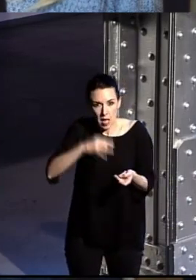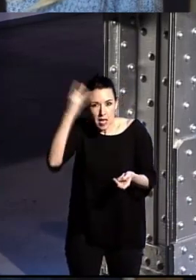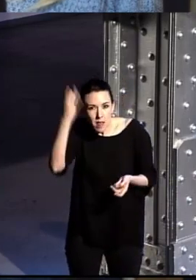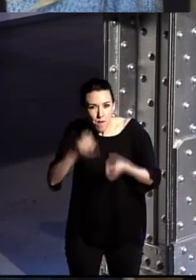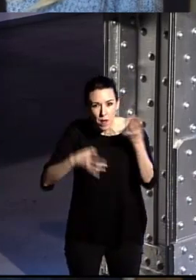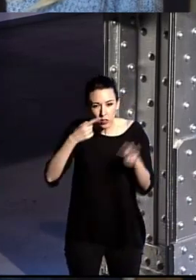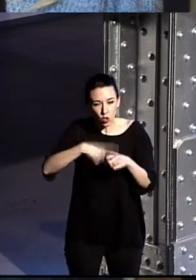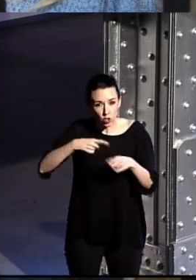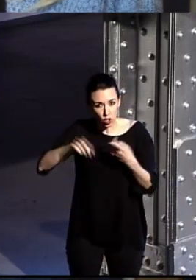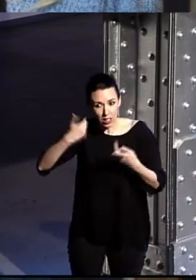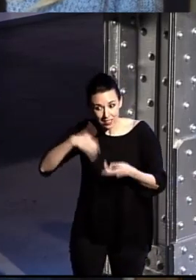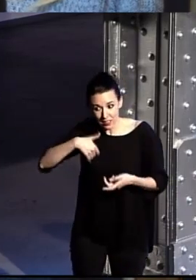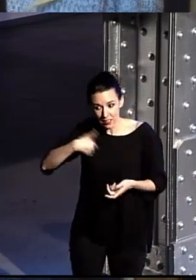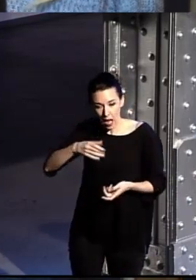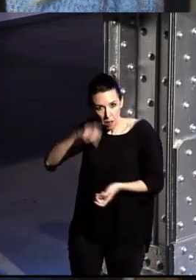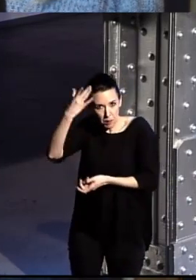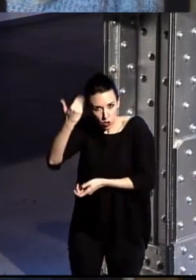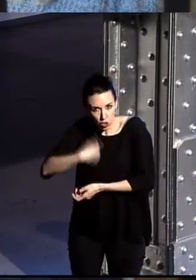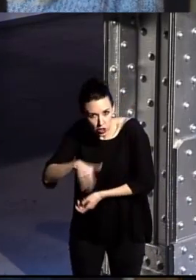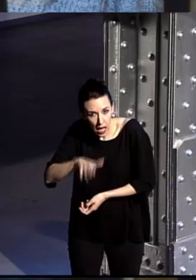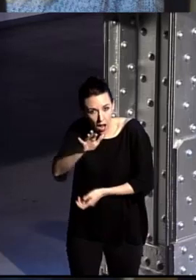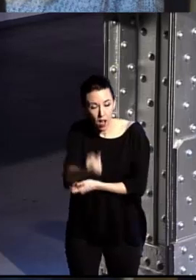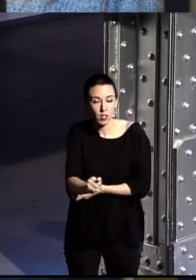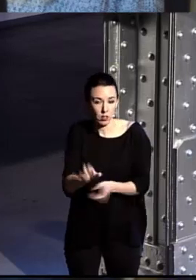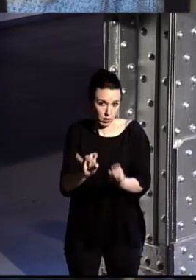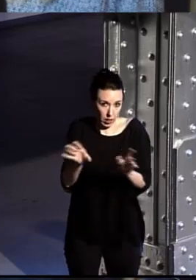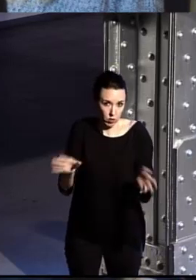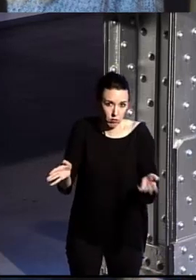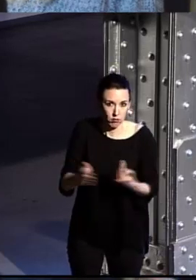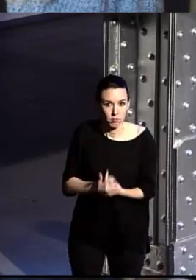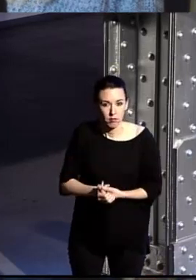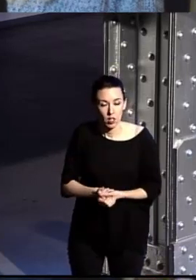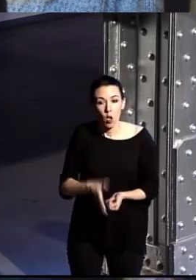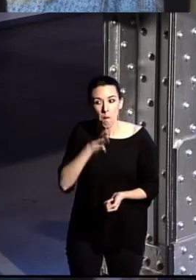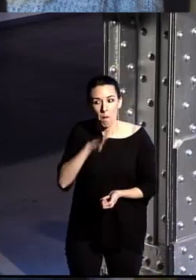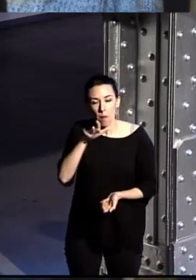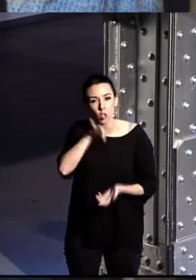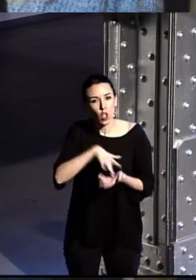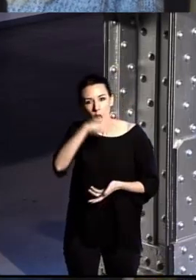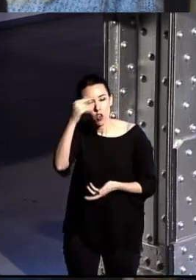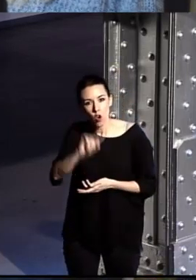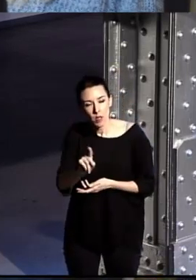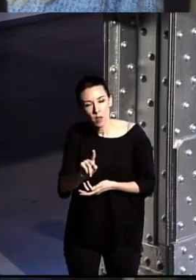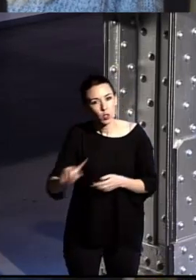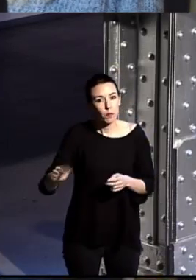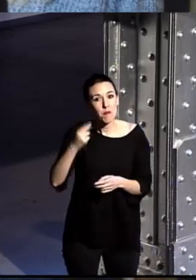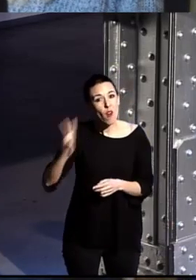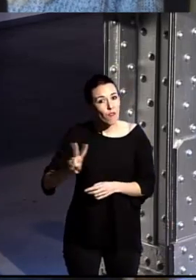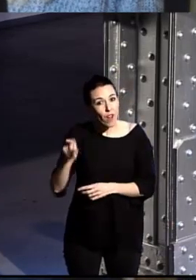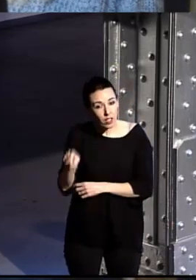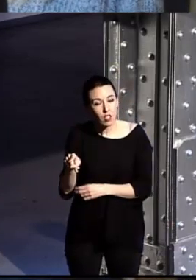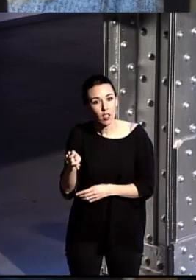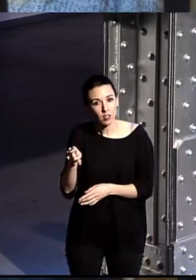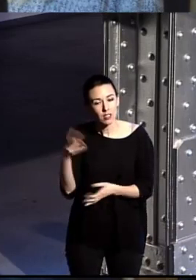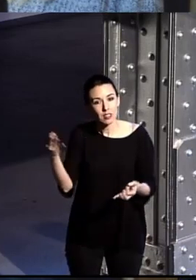inventos que ya estaban inventados, evidentemente. Porque no olvidemos que, ante todo, Verne